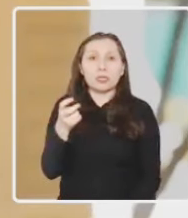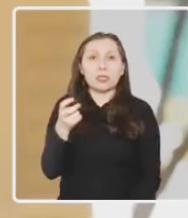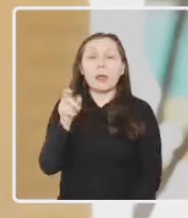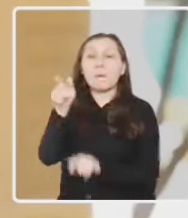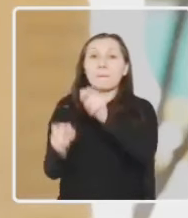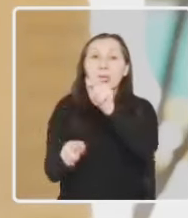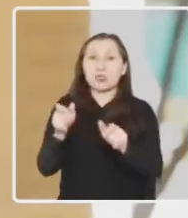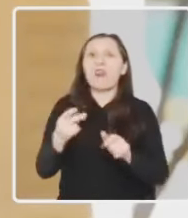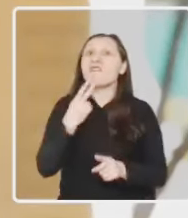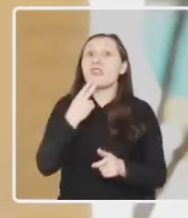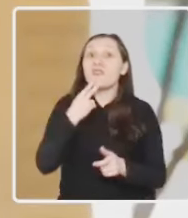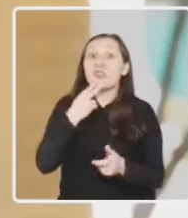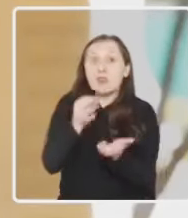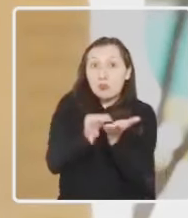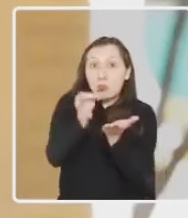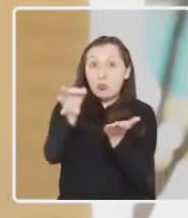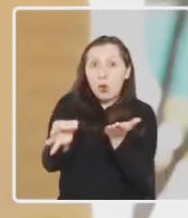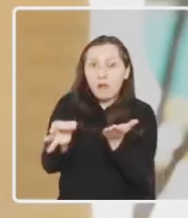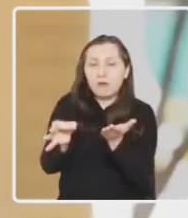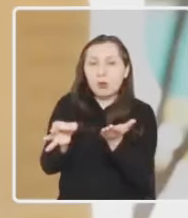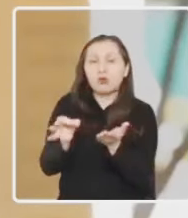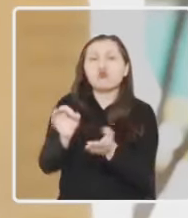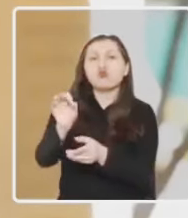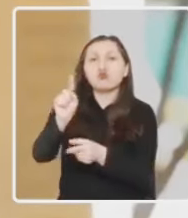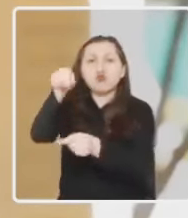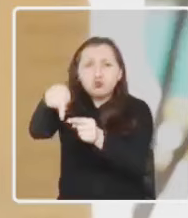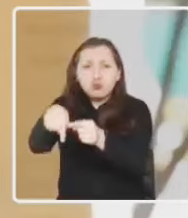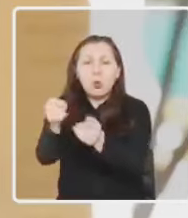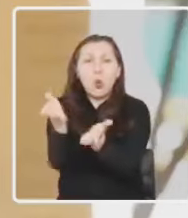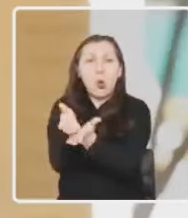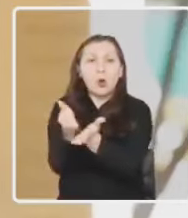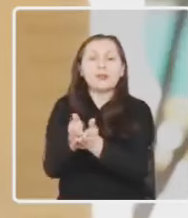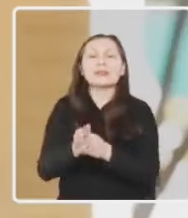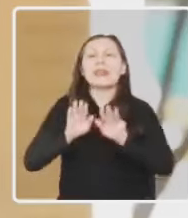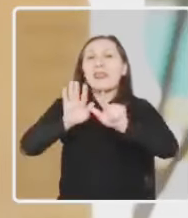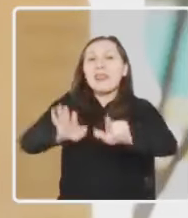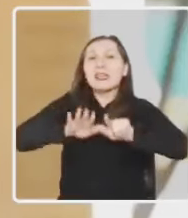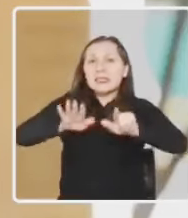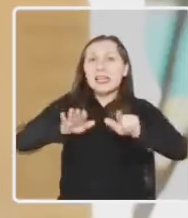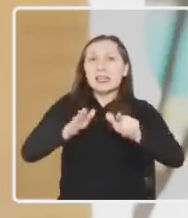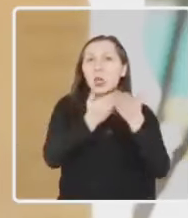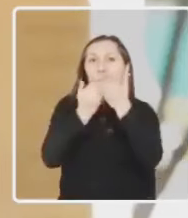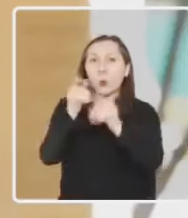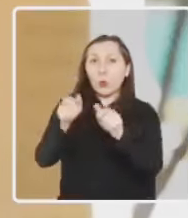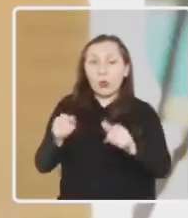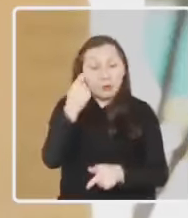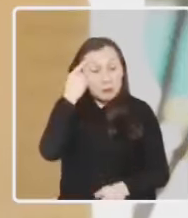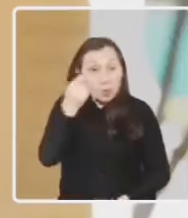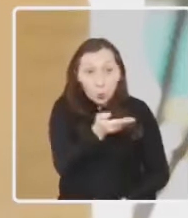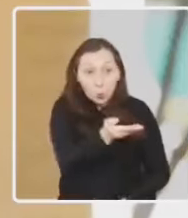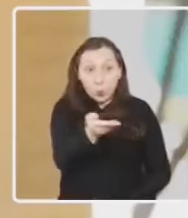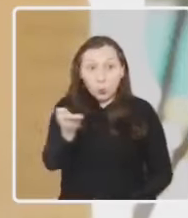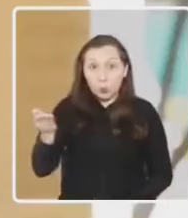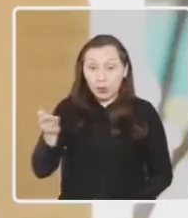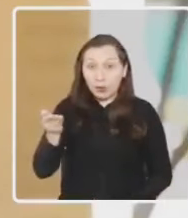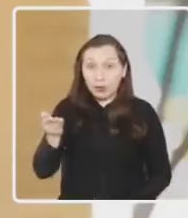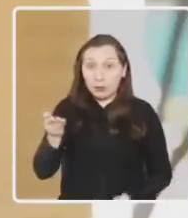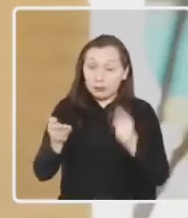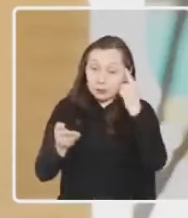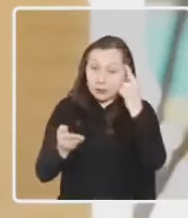200 personas viven en ese pueblito y tiene una escuela en donde van 17 estudiantes. Piensen que ustedes, chicos y